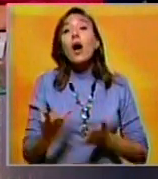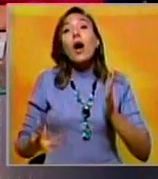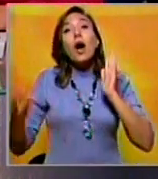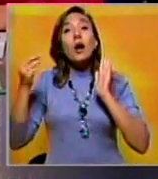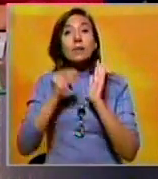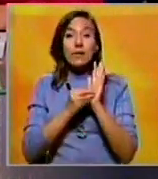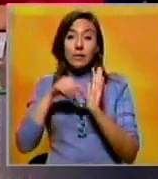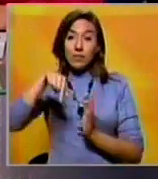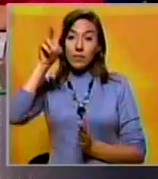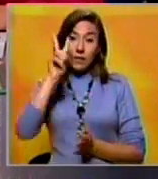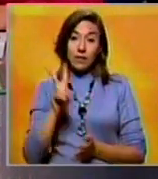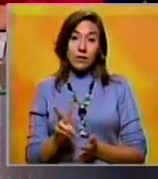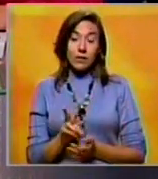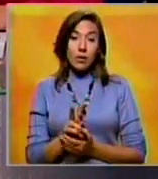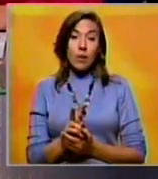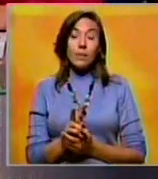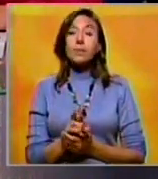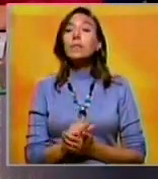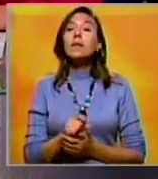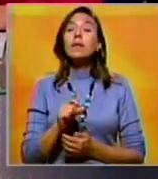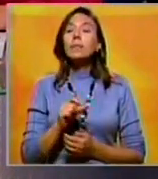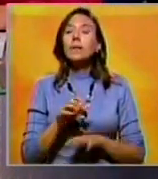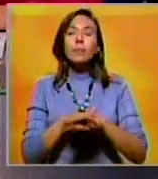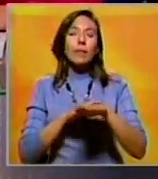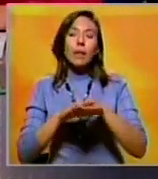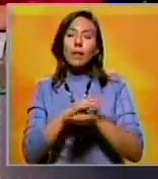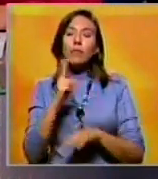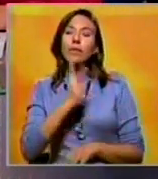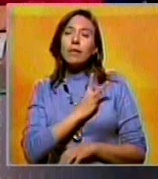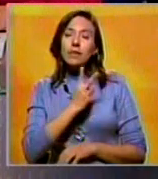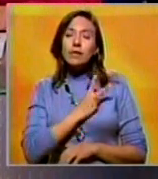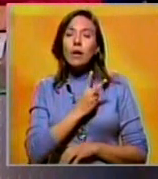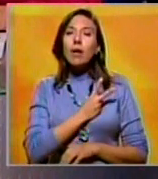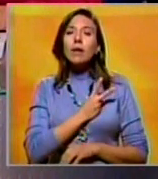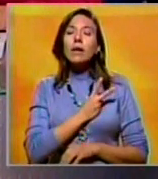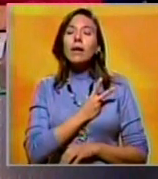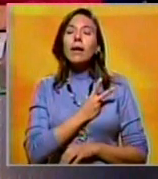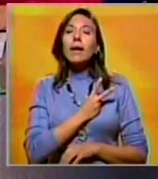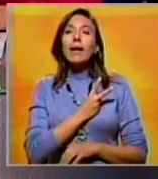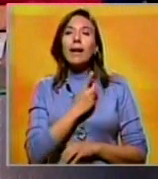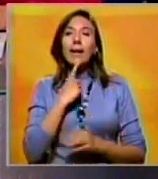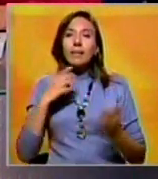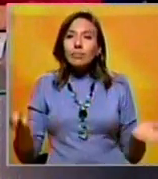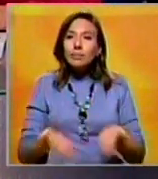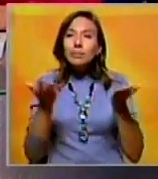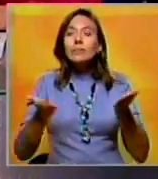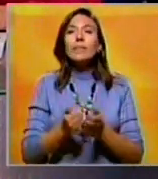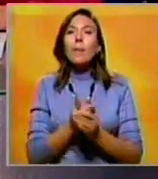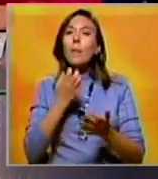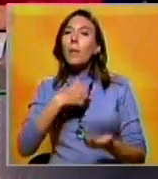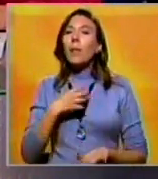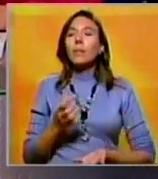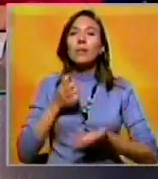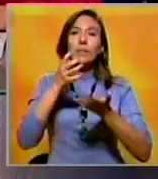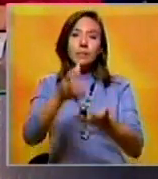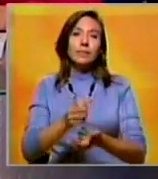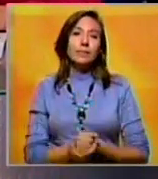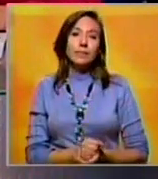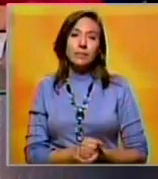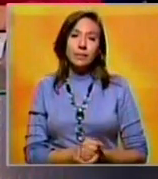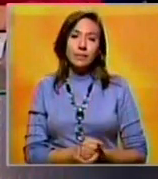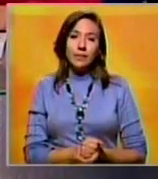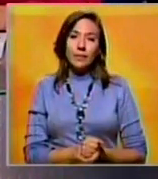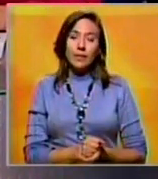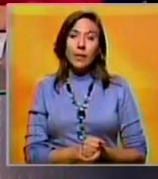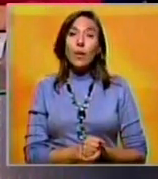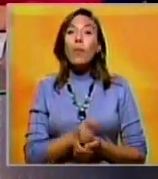Nuevamente, Noticiero Venevisión es exaltado. En esta ocasión, nuestros compañeros Eduardo Rodríguez Yoliti y Euclides Sotillo fueron reconocidos con el